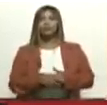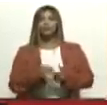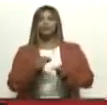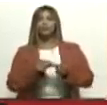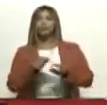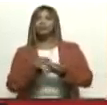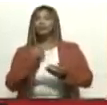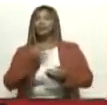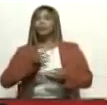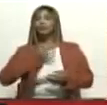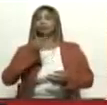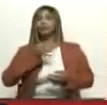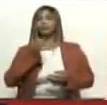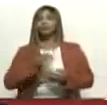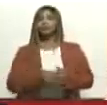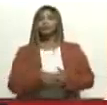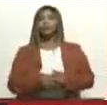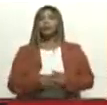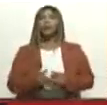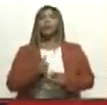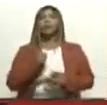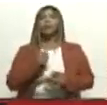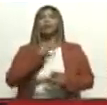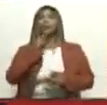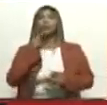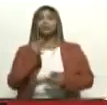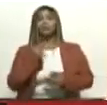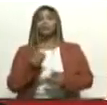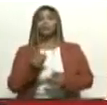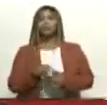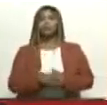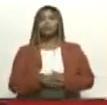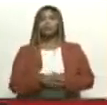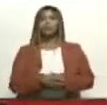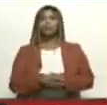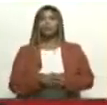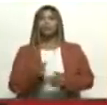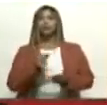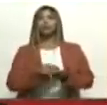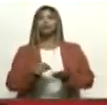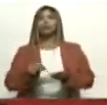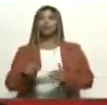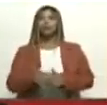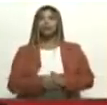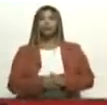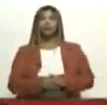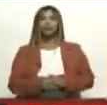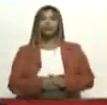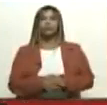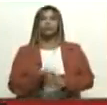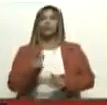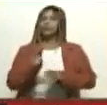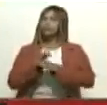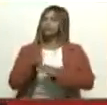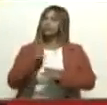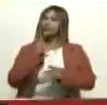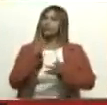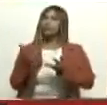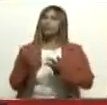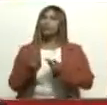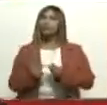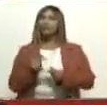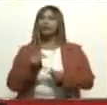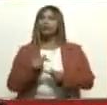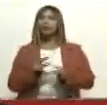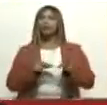oral, por ejemplo, es mucho más rica que mucha de la literatura escrita. A ver, Raúl, ¿qué cuenta